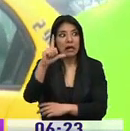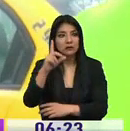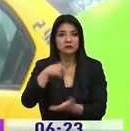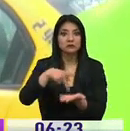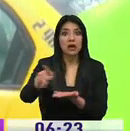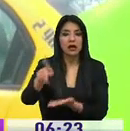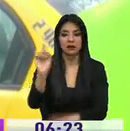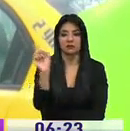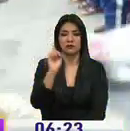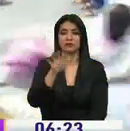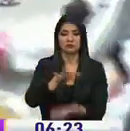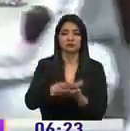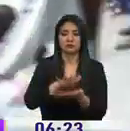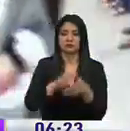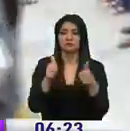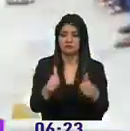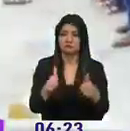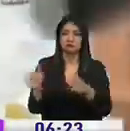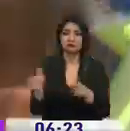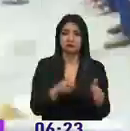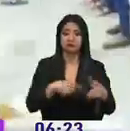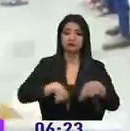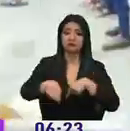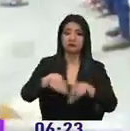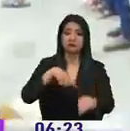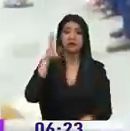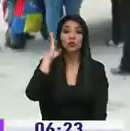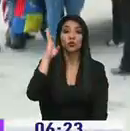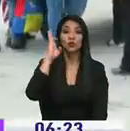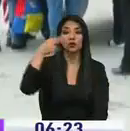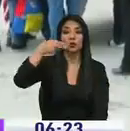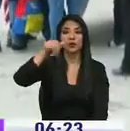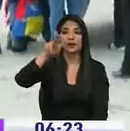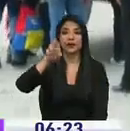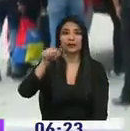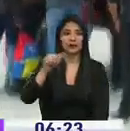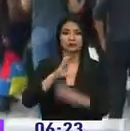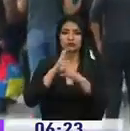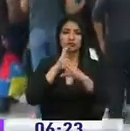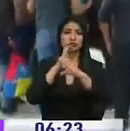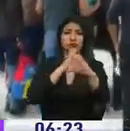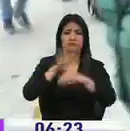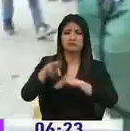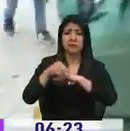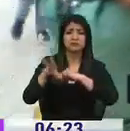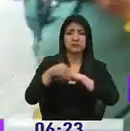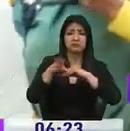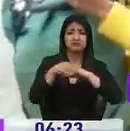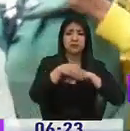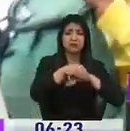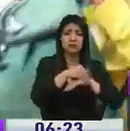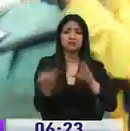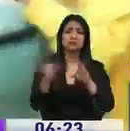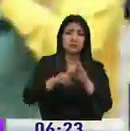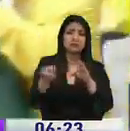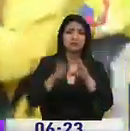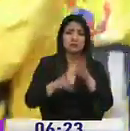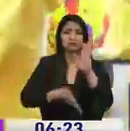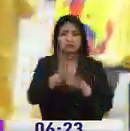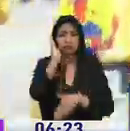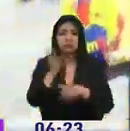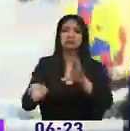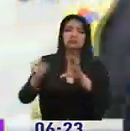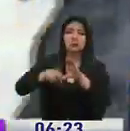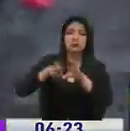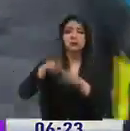tarifa ordinaria. En cuanto a la ruta Tulcán-Huaquilla, se habilitaron todas las frecuencias extraordinarias posibles para poder evacuar a los ciudadanos venezolanos